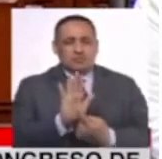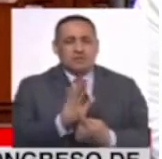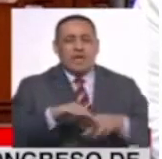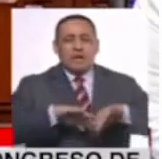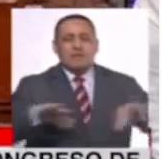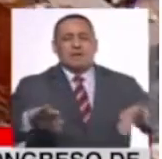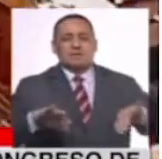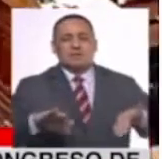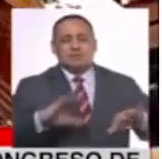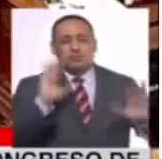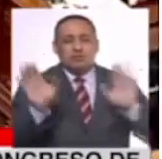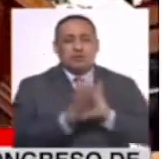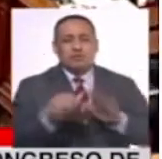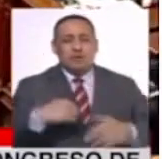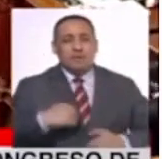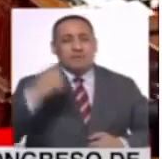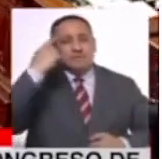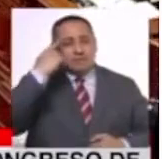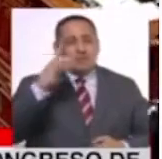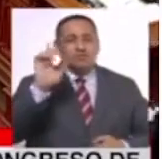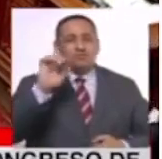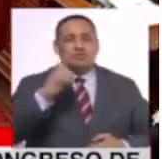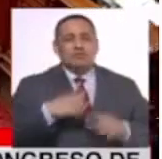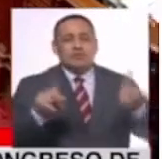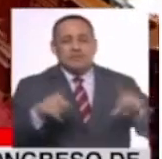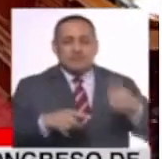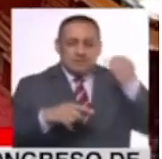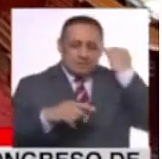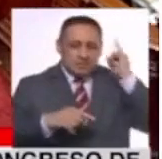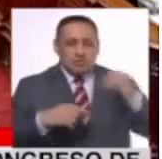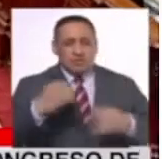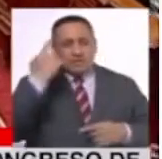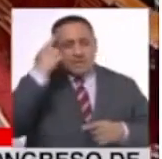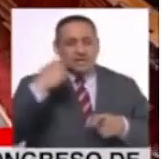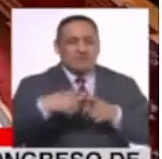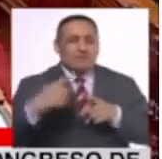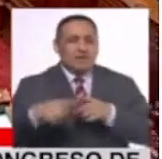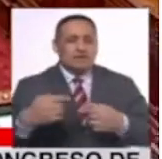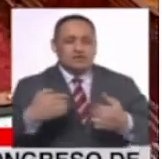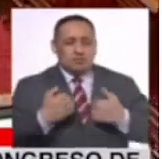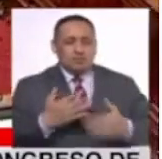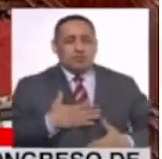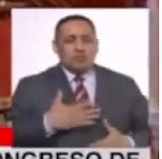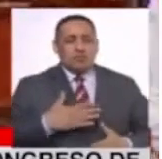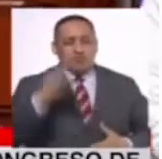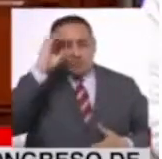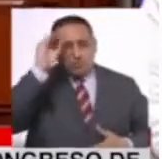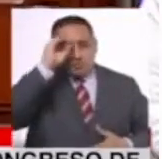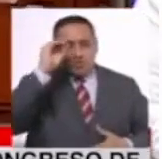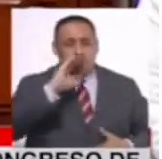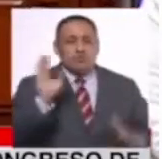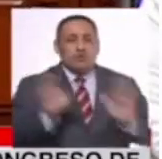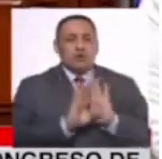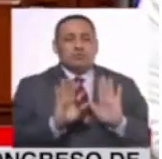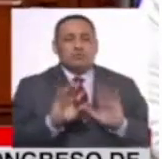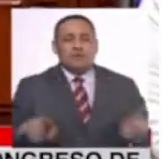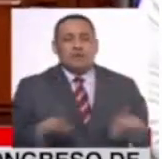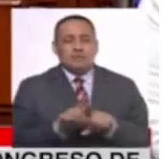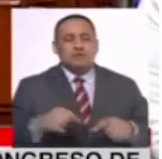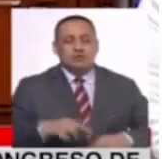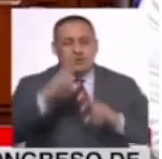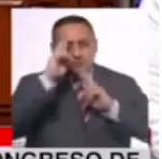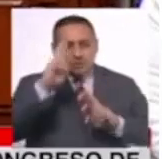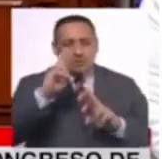Al margen de la teoría, ideología o conceptos que yo pueda tener, que por supuesto